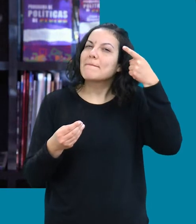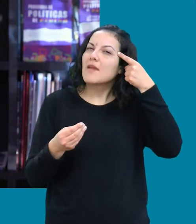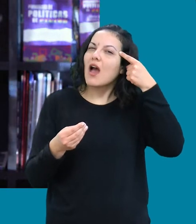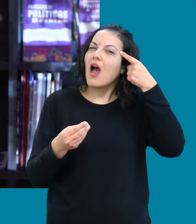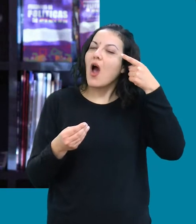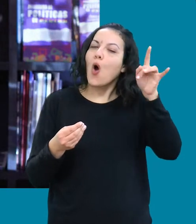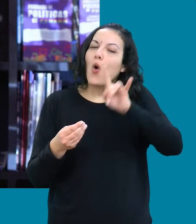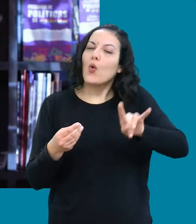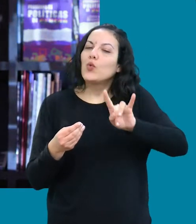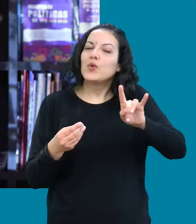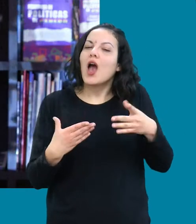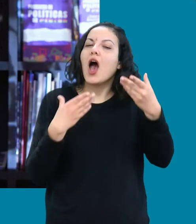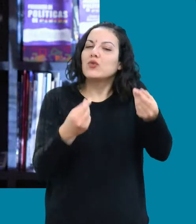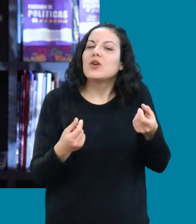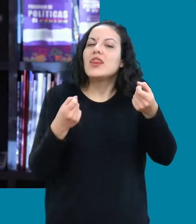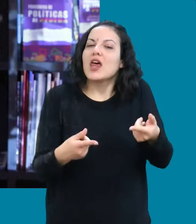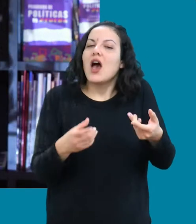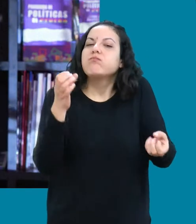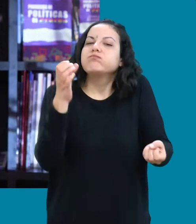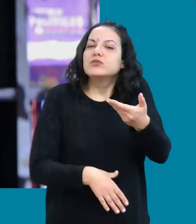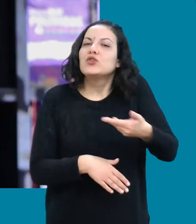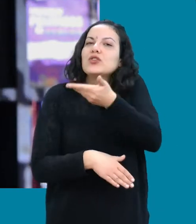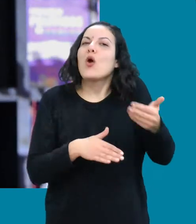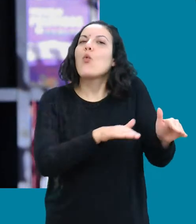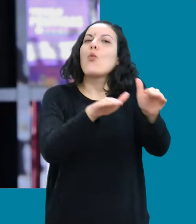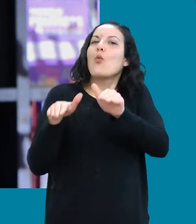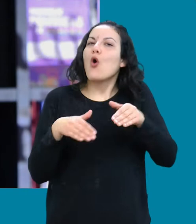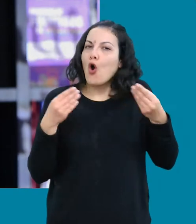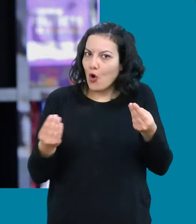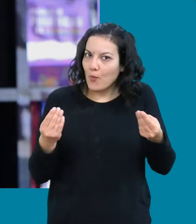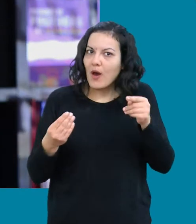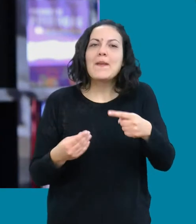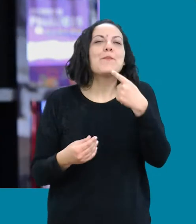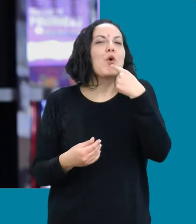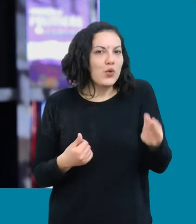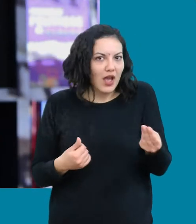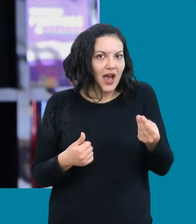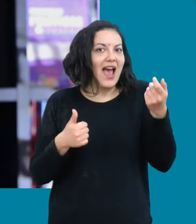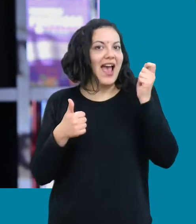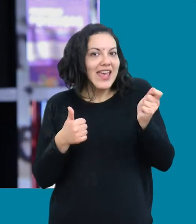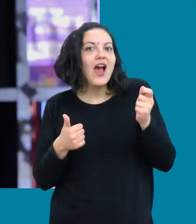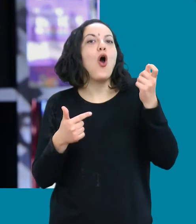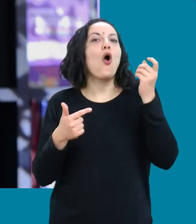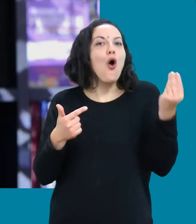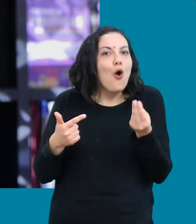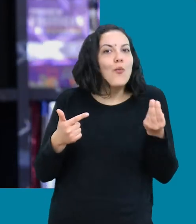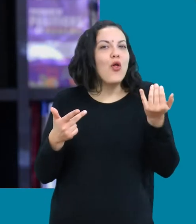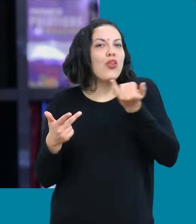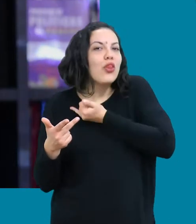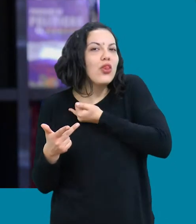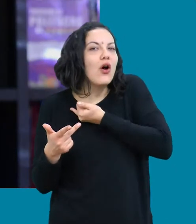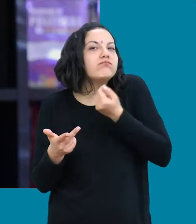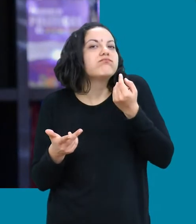universidad contribuye a construir una sociedad más igualitaria. Y la principal pregunta ahí es quién, cómo y dónde se